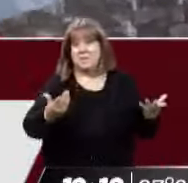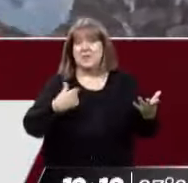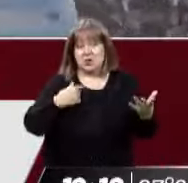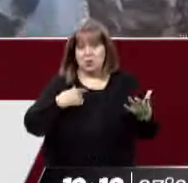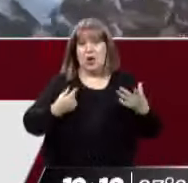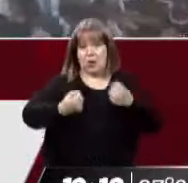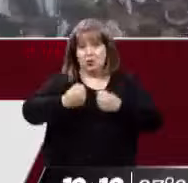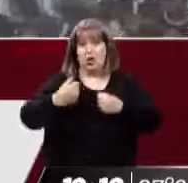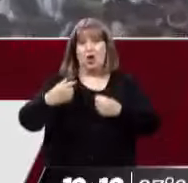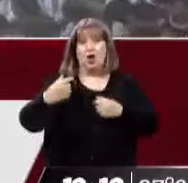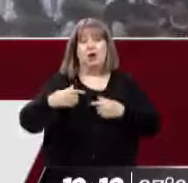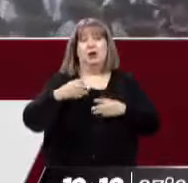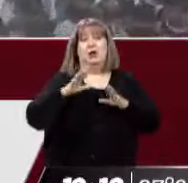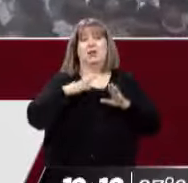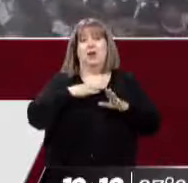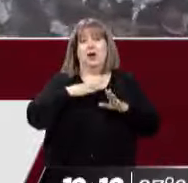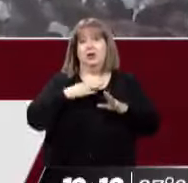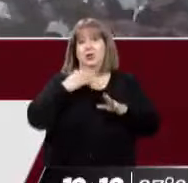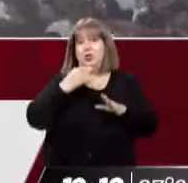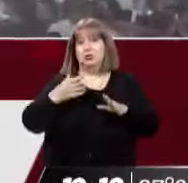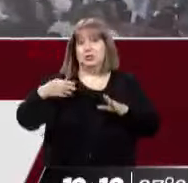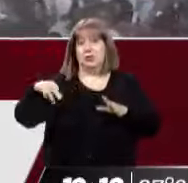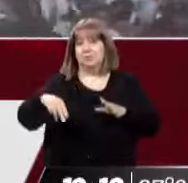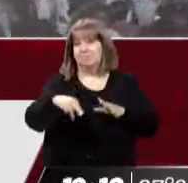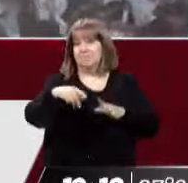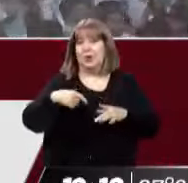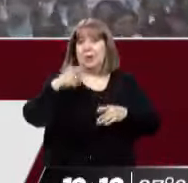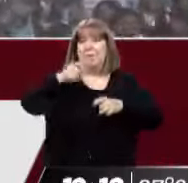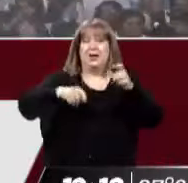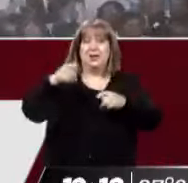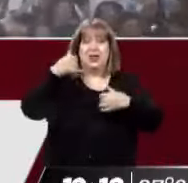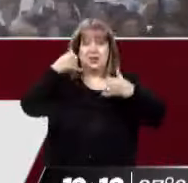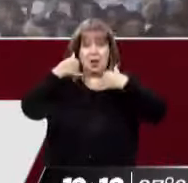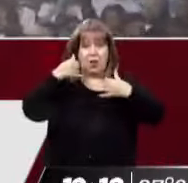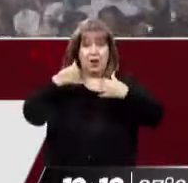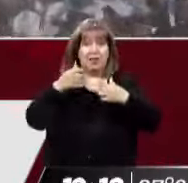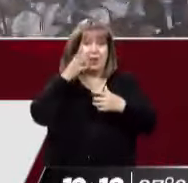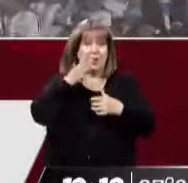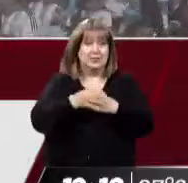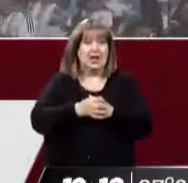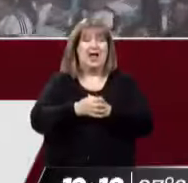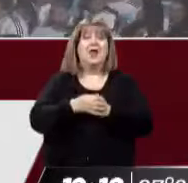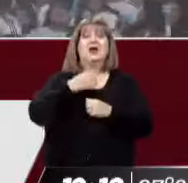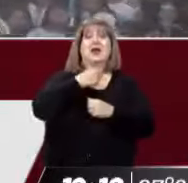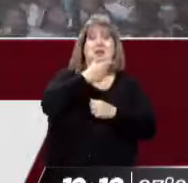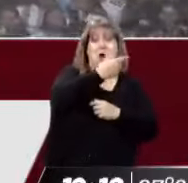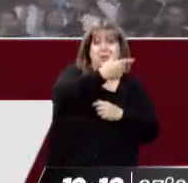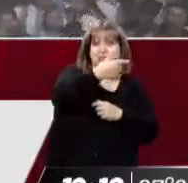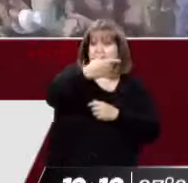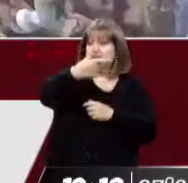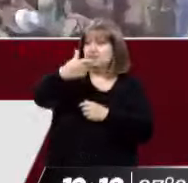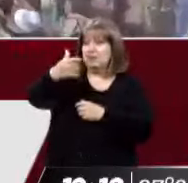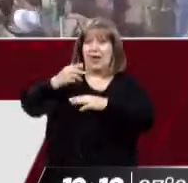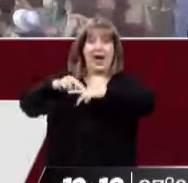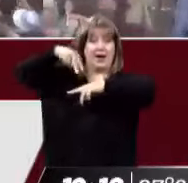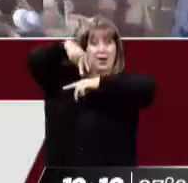bajar, lo que pasa es que es muy probable que abajo nos salgamos del aire por la cantidad de celulares. Claro. Pero queríamos darle esta imagen porque realmente es impresionante,